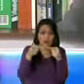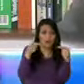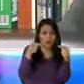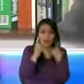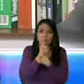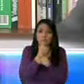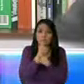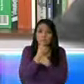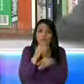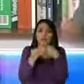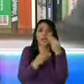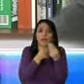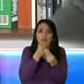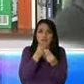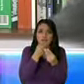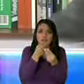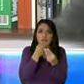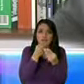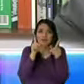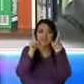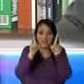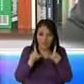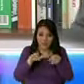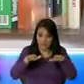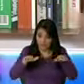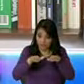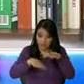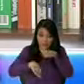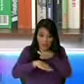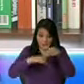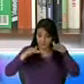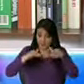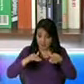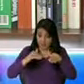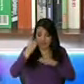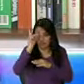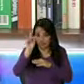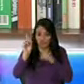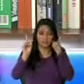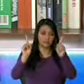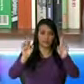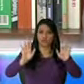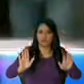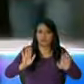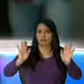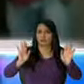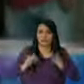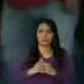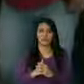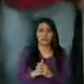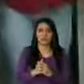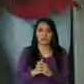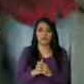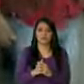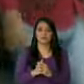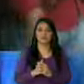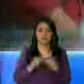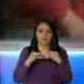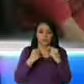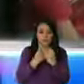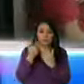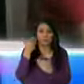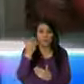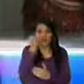que llevarse abajo, a las bases, para que se tomen las actitudes que correspondan. Al respecto, la CONAIE anunció una